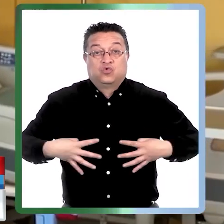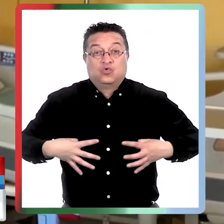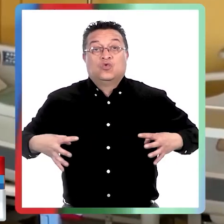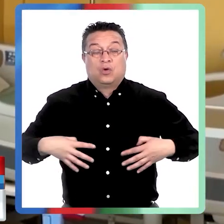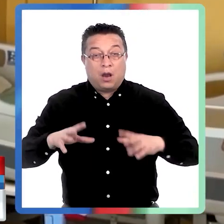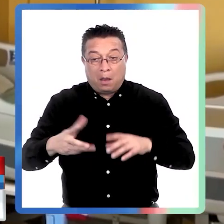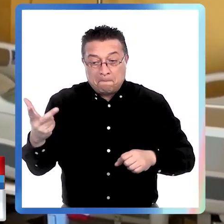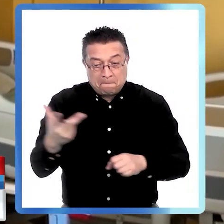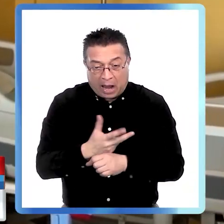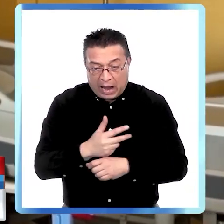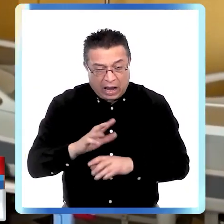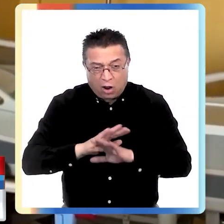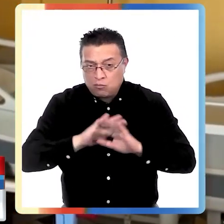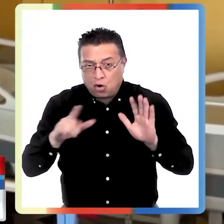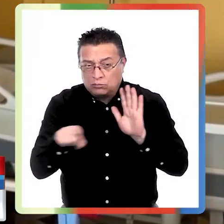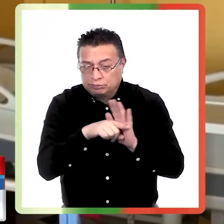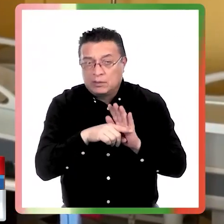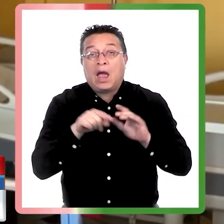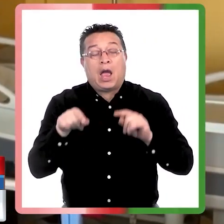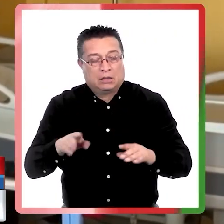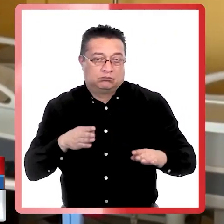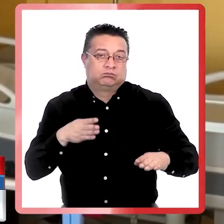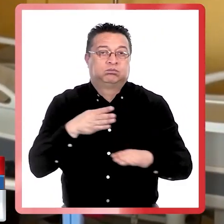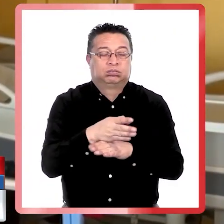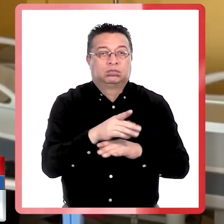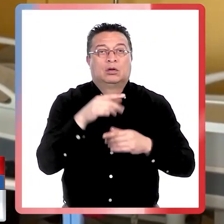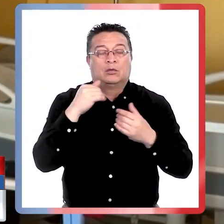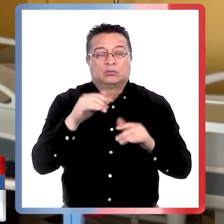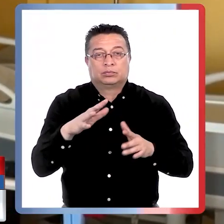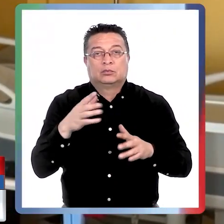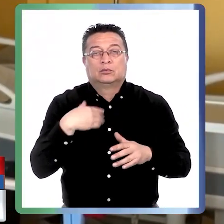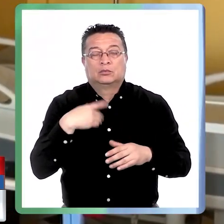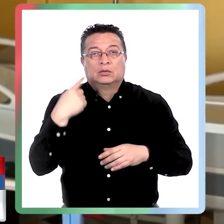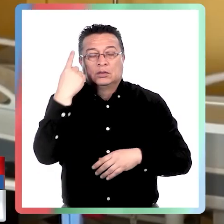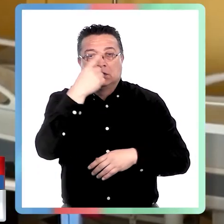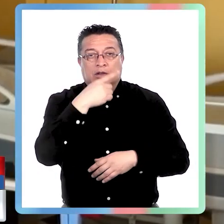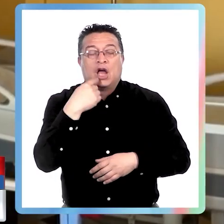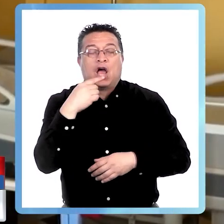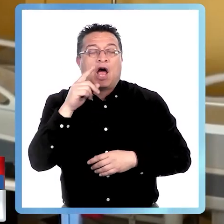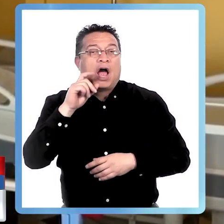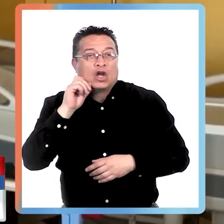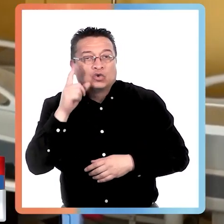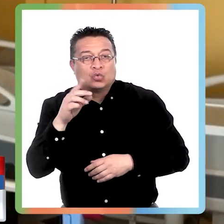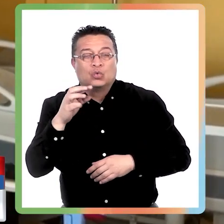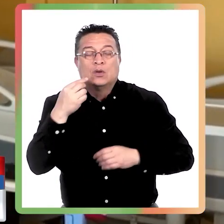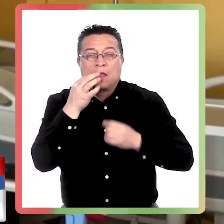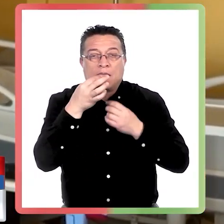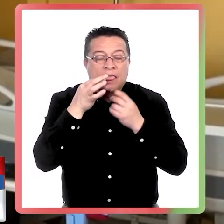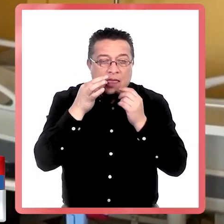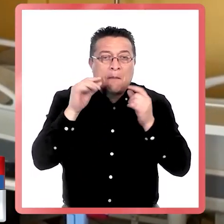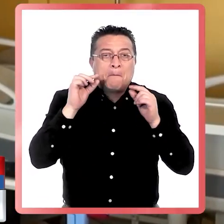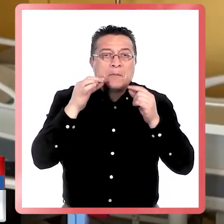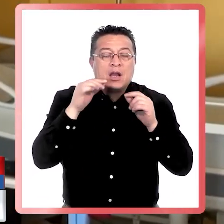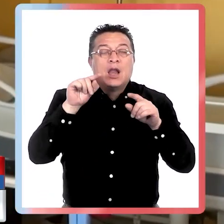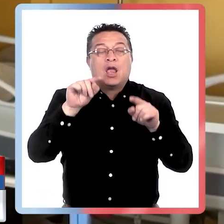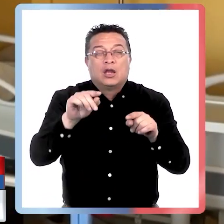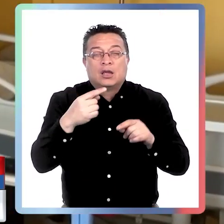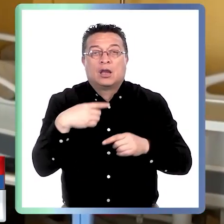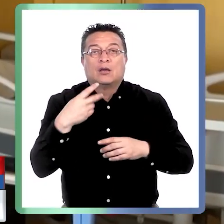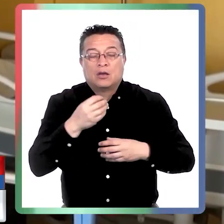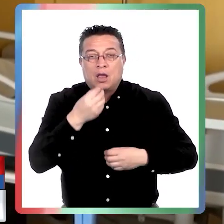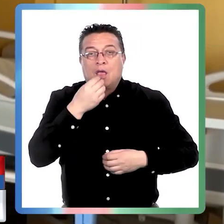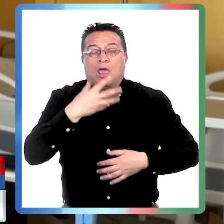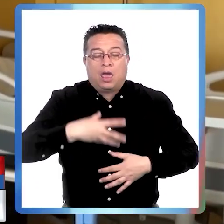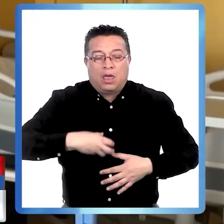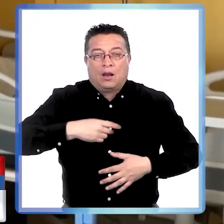costillas, malestar general, vea que el paciente está con cianosis, o sea, coloración azulada en piel y mucosa, tenga mala